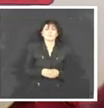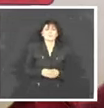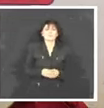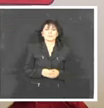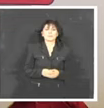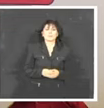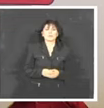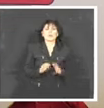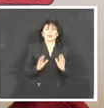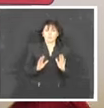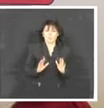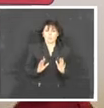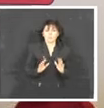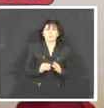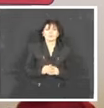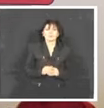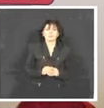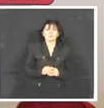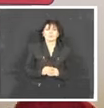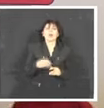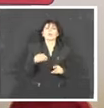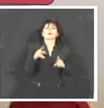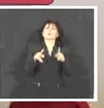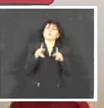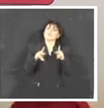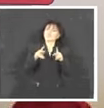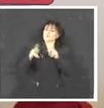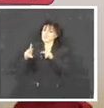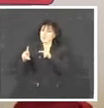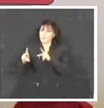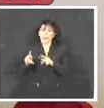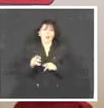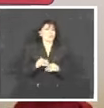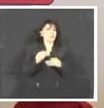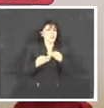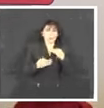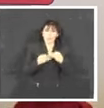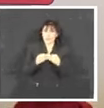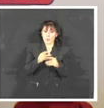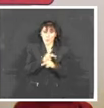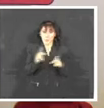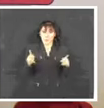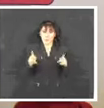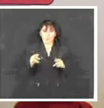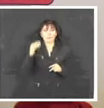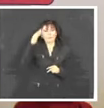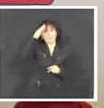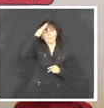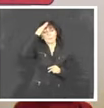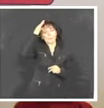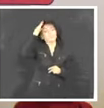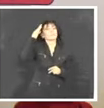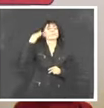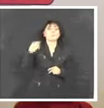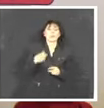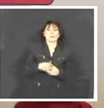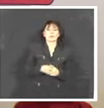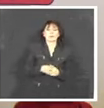Bueno, vamos a platicar con todas y todos. Les compartía